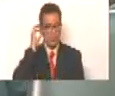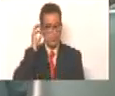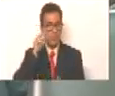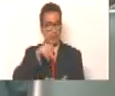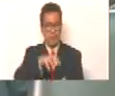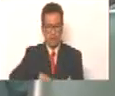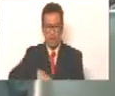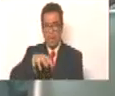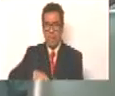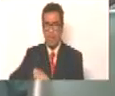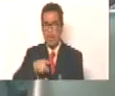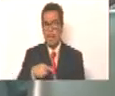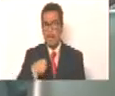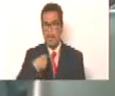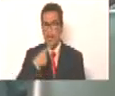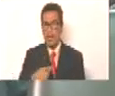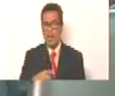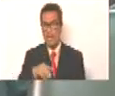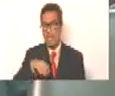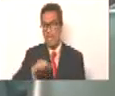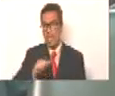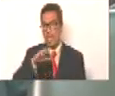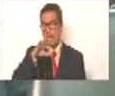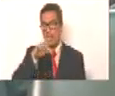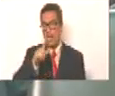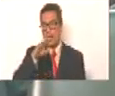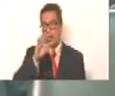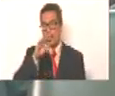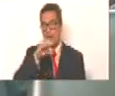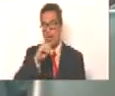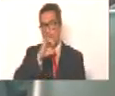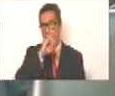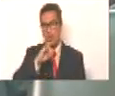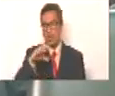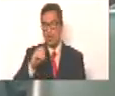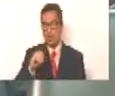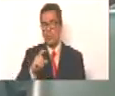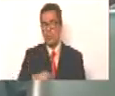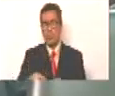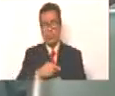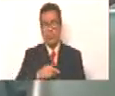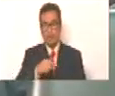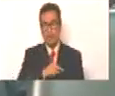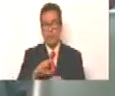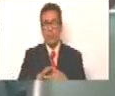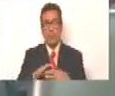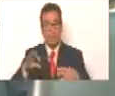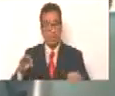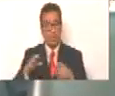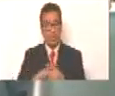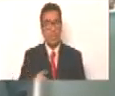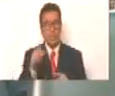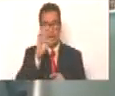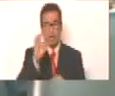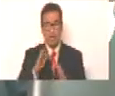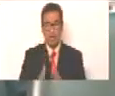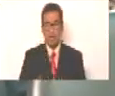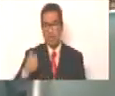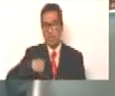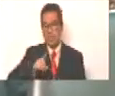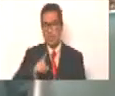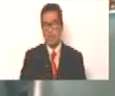como lo es el caso de Alfonso de Villalobos en responsabilidades gubernamentales. Durante la independencia encontramos figuras que estuvieran dispuestas al